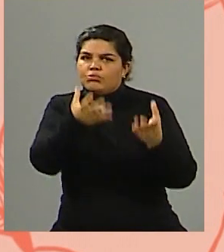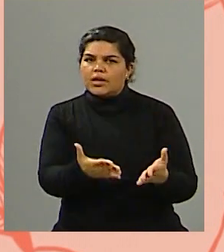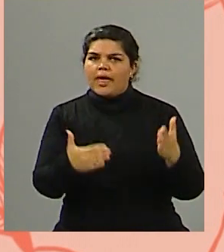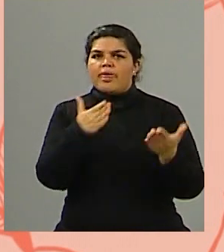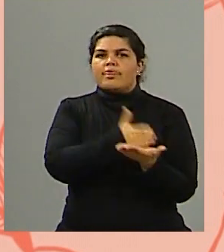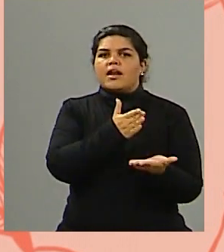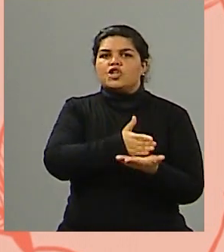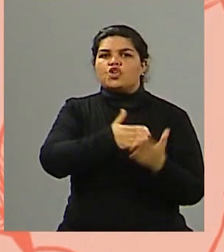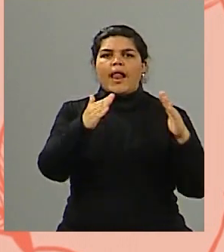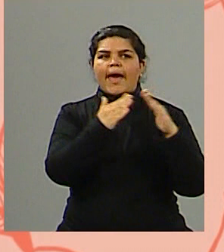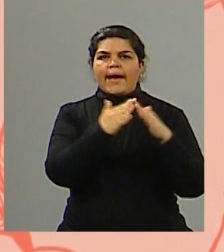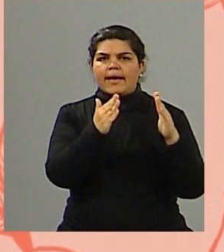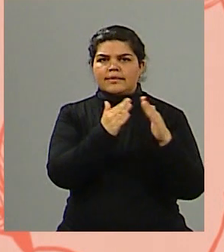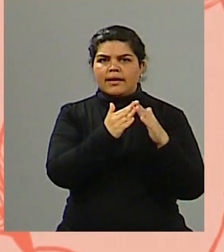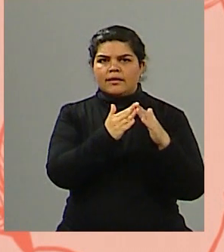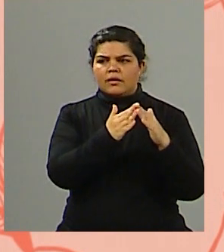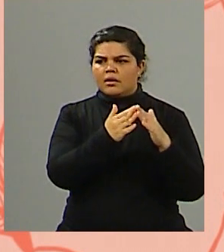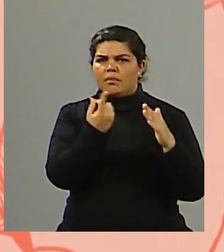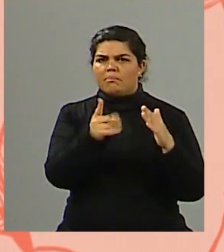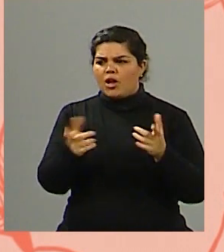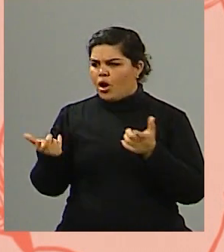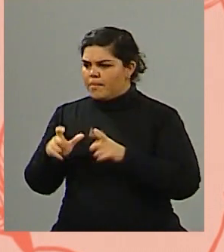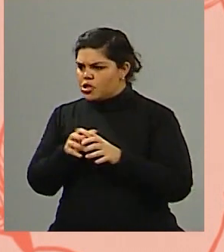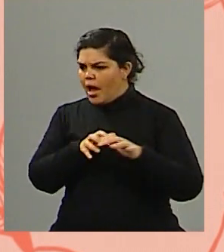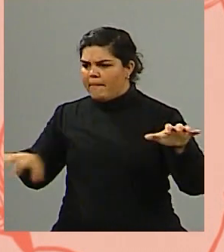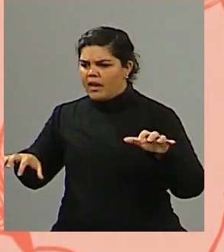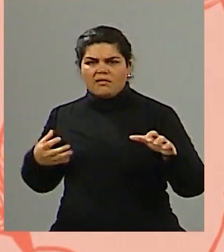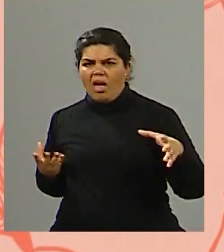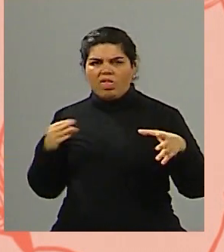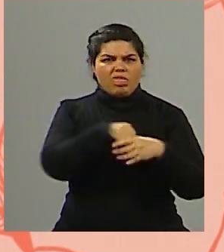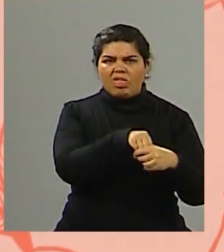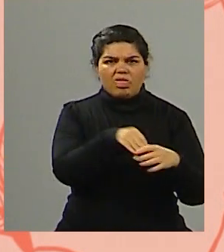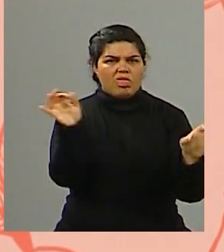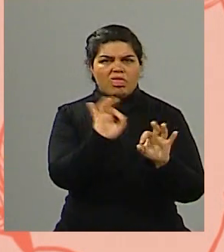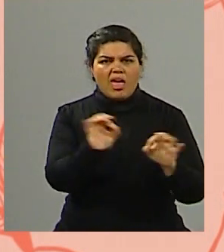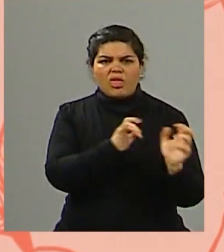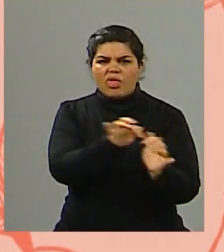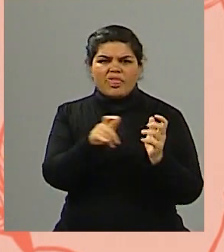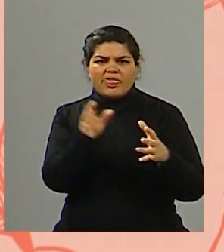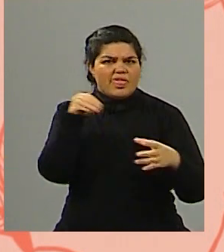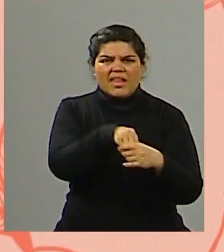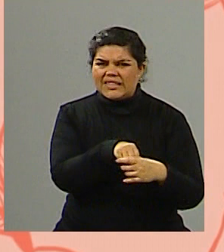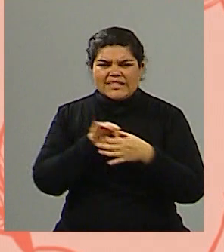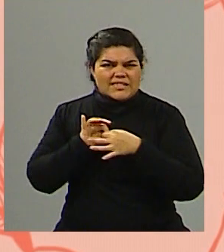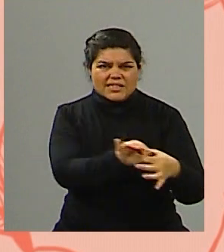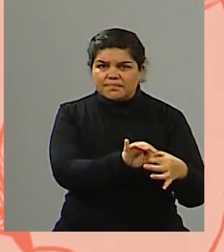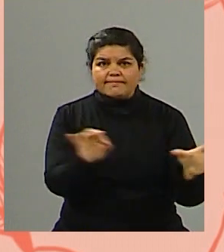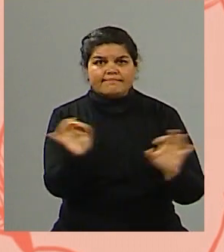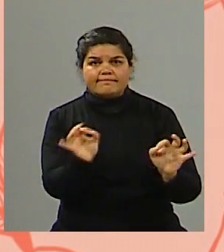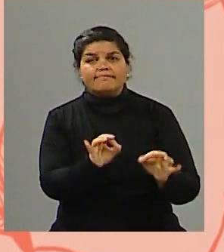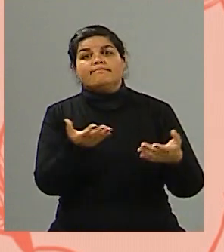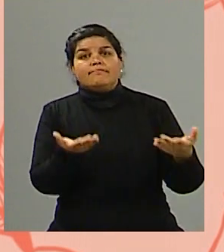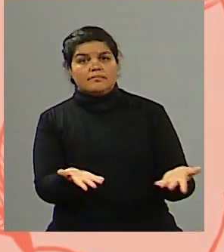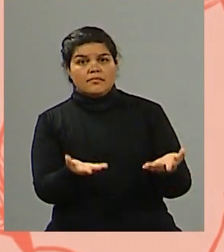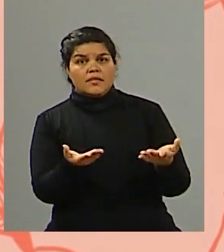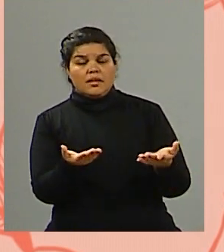vivienda. Bien. Y no intervino esa comisión, solamente intervinieron la Comisión de Presupuesto y la de Legislación General. Entonces también en sí el dictamen que